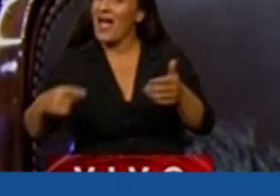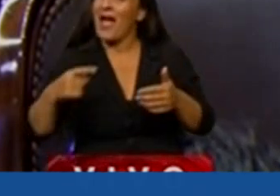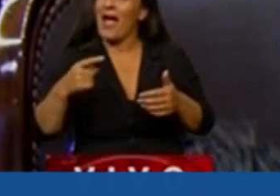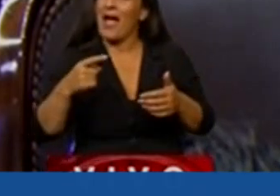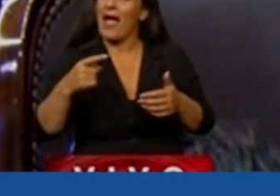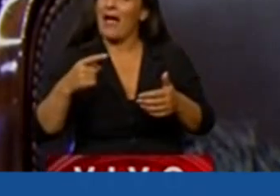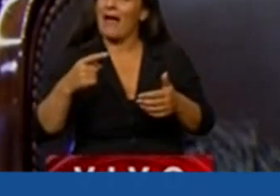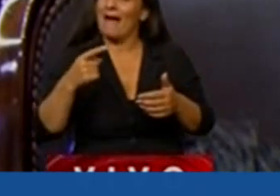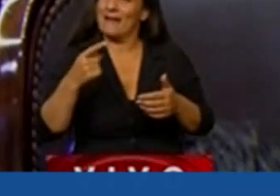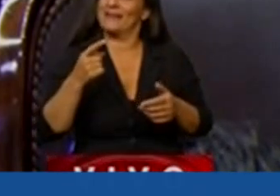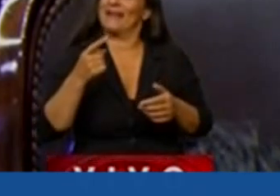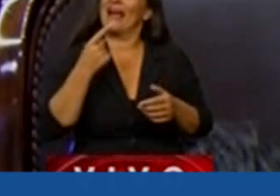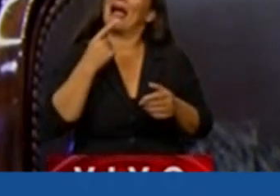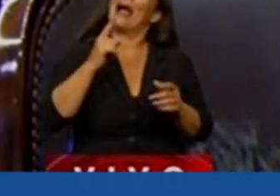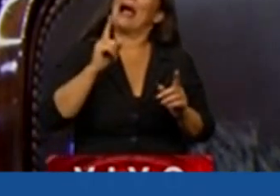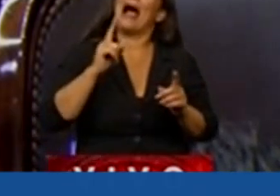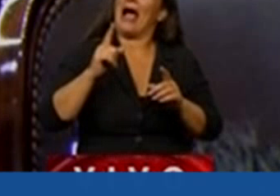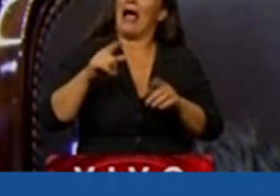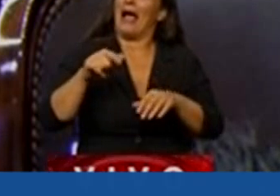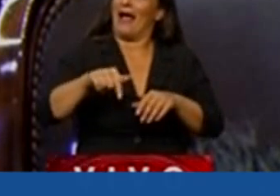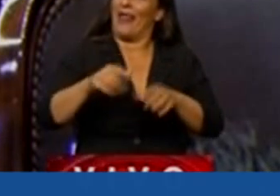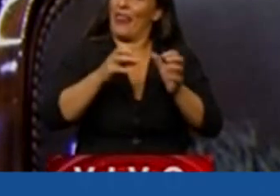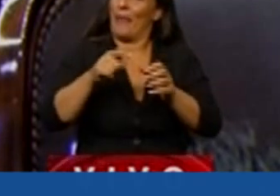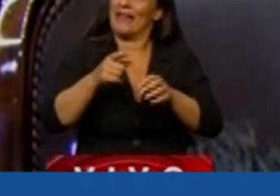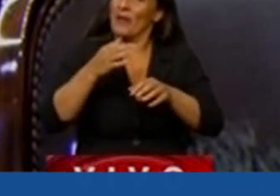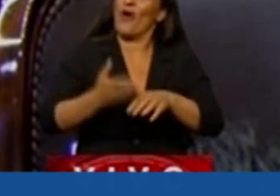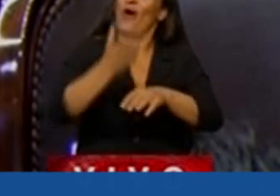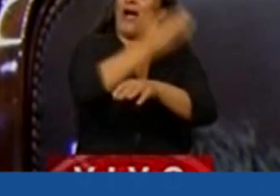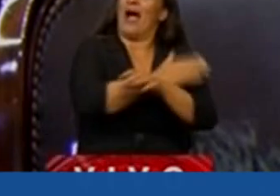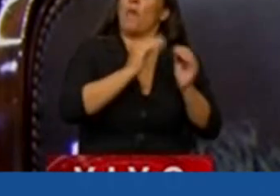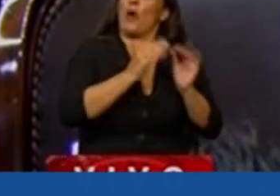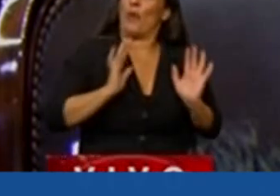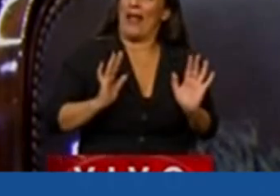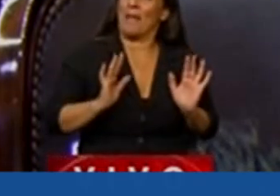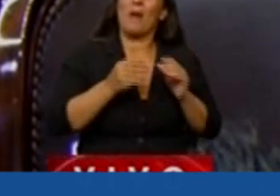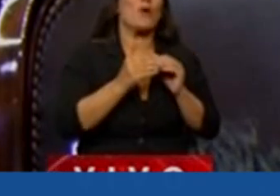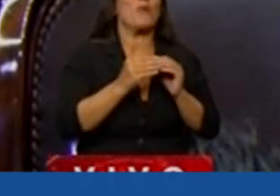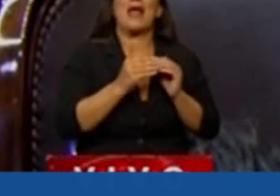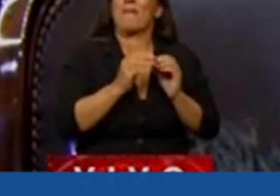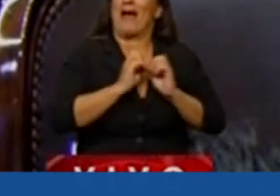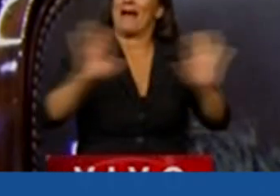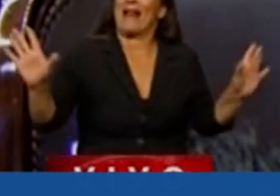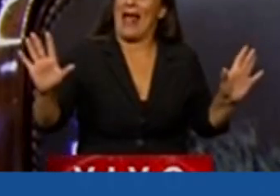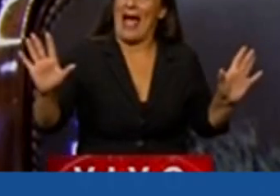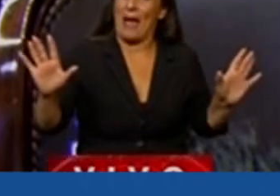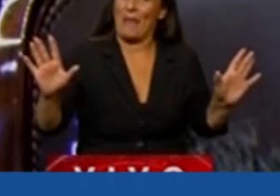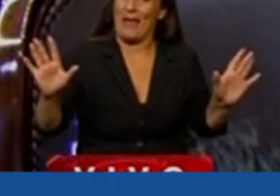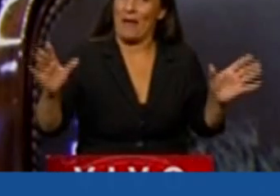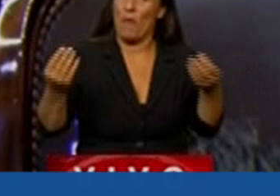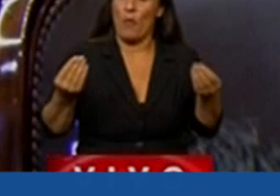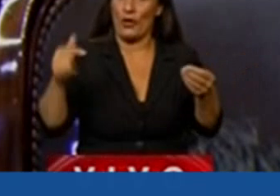que este problema es preexistente a este debate es un problema enorme, básicamente porque nos pone frente a una